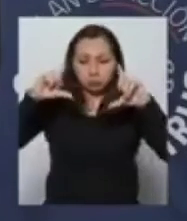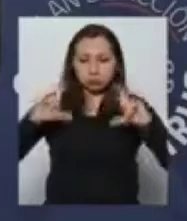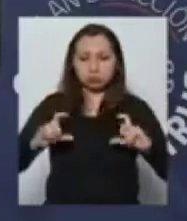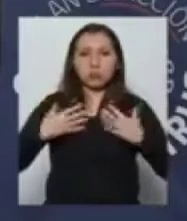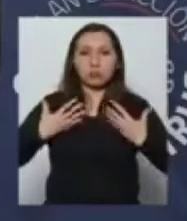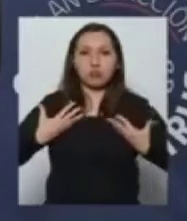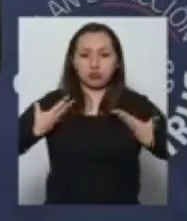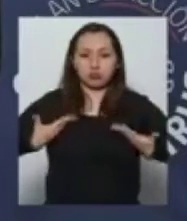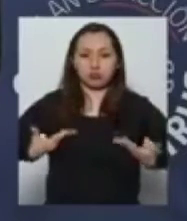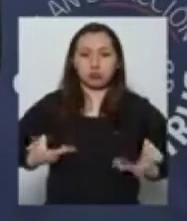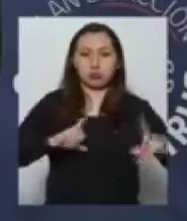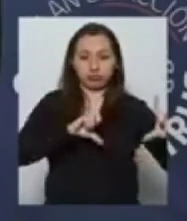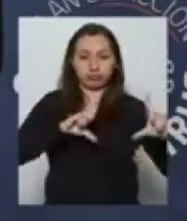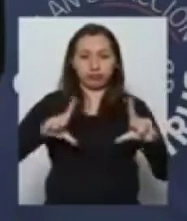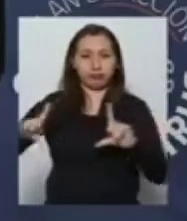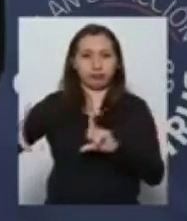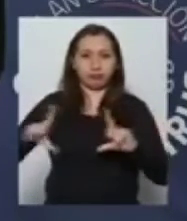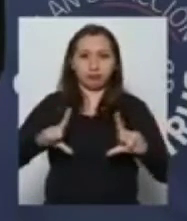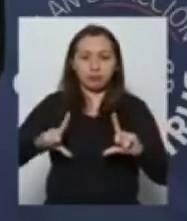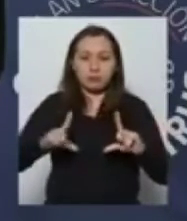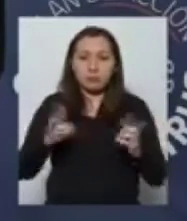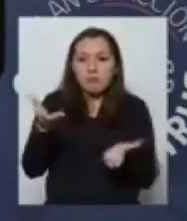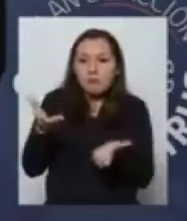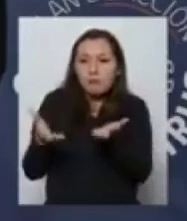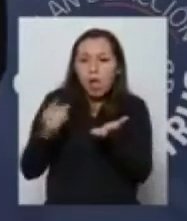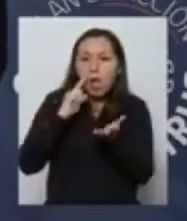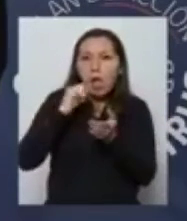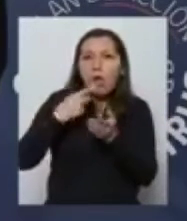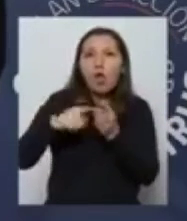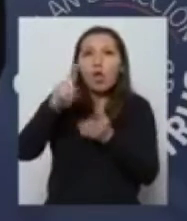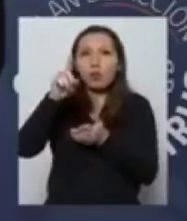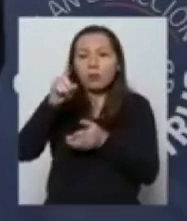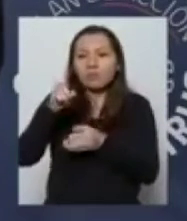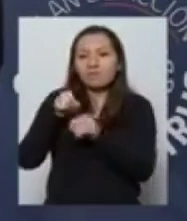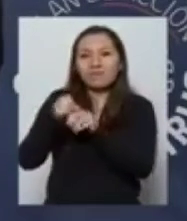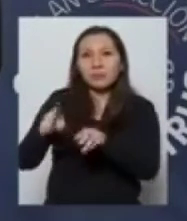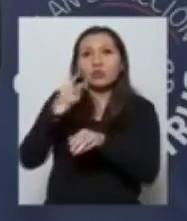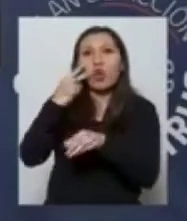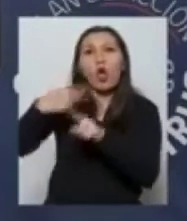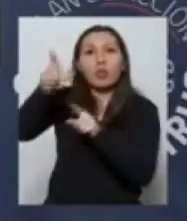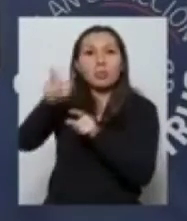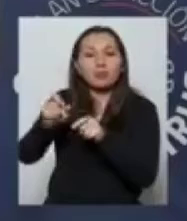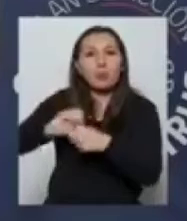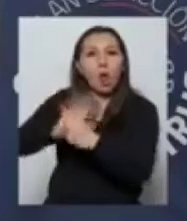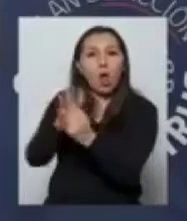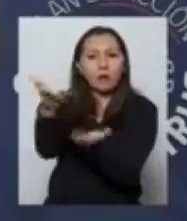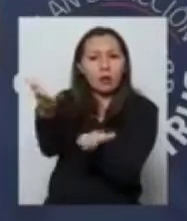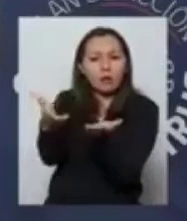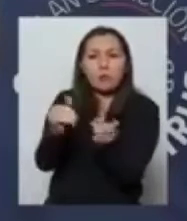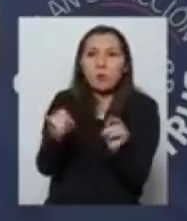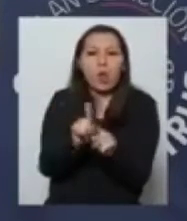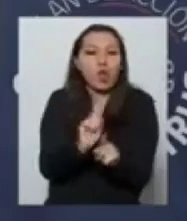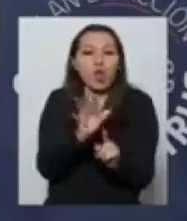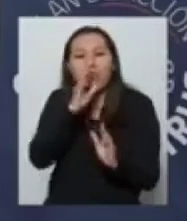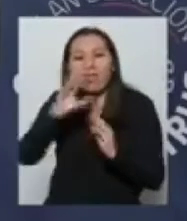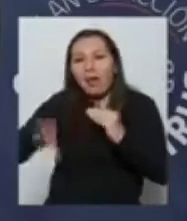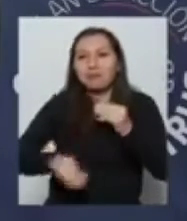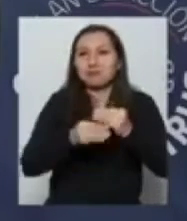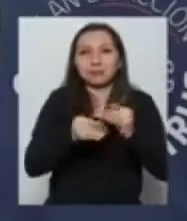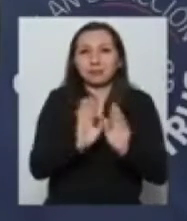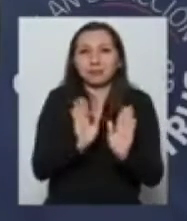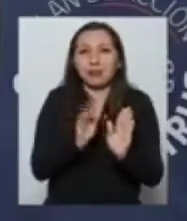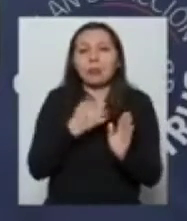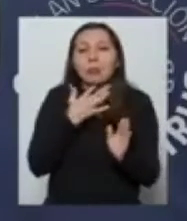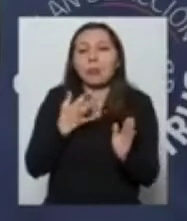una tomografía de tórax, que es compatible con una infección por coronavirus. Y no lo hemos incorporado porque,